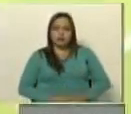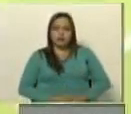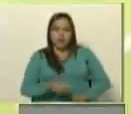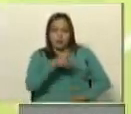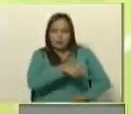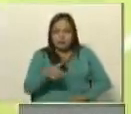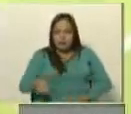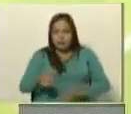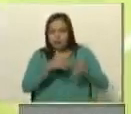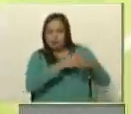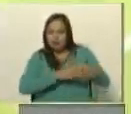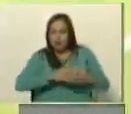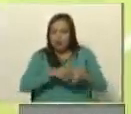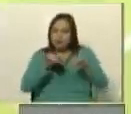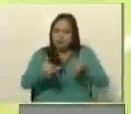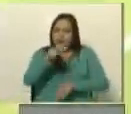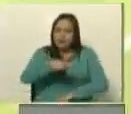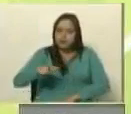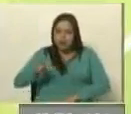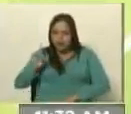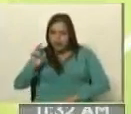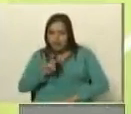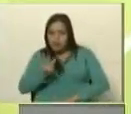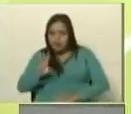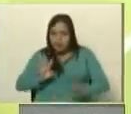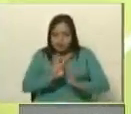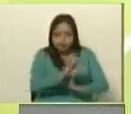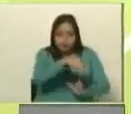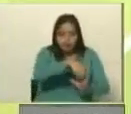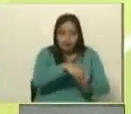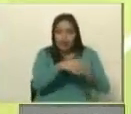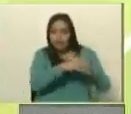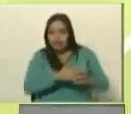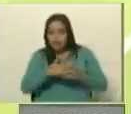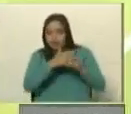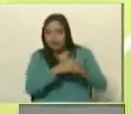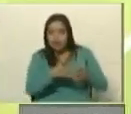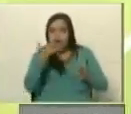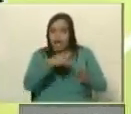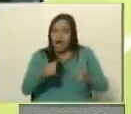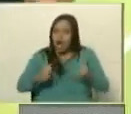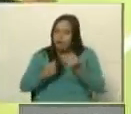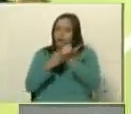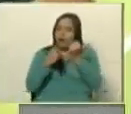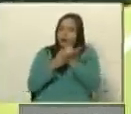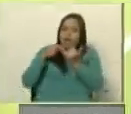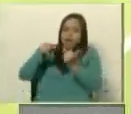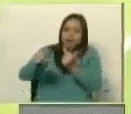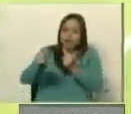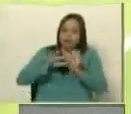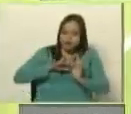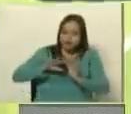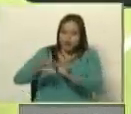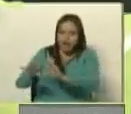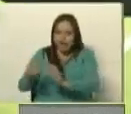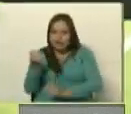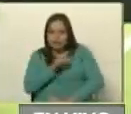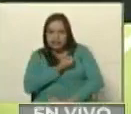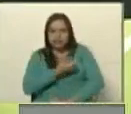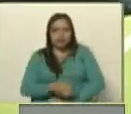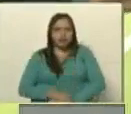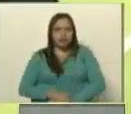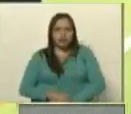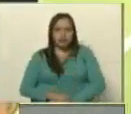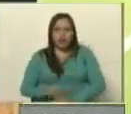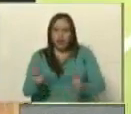norteamericanos o mismos venezolanos, que ellos son los que han financiado esta incursión mercenaria, ¿no? De hace